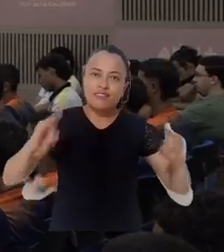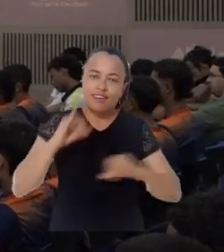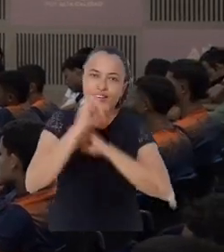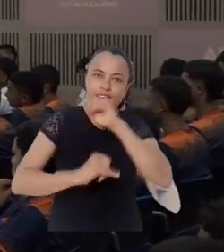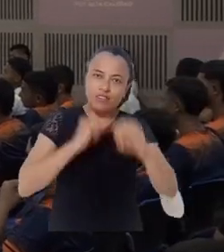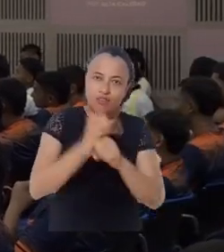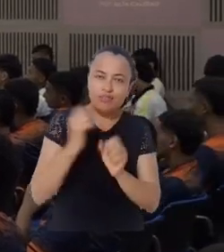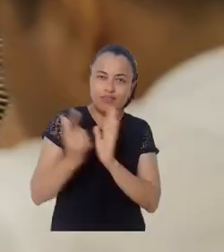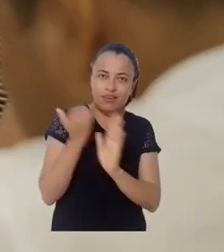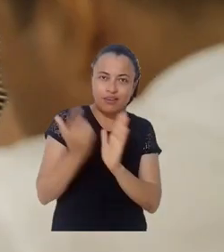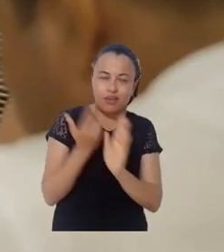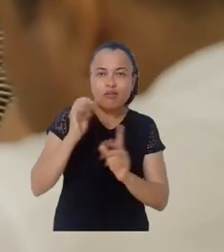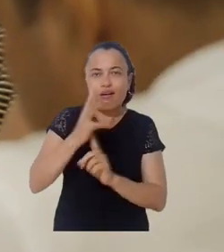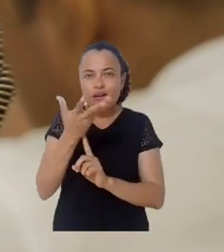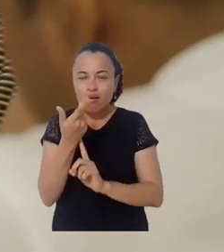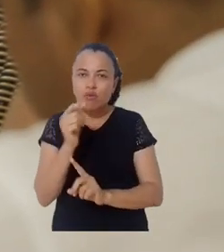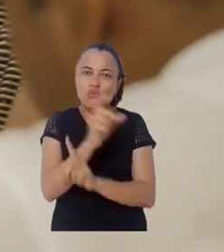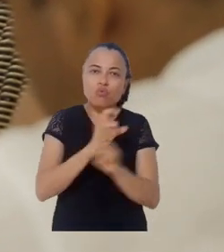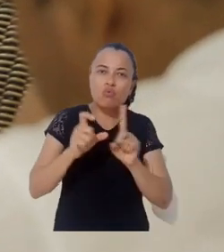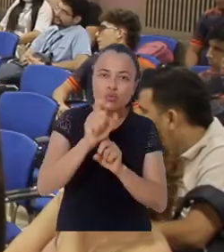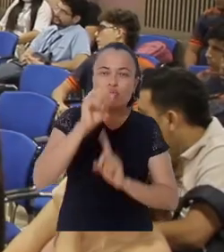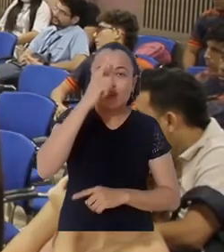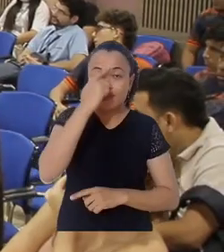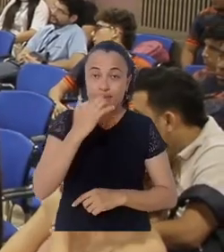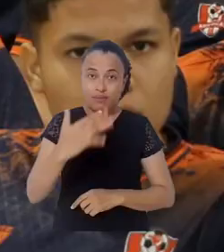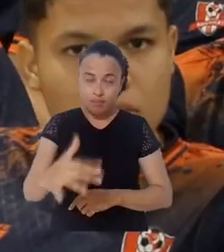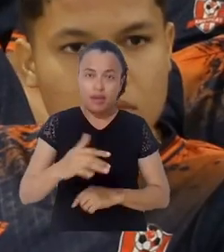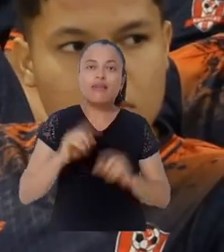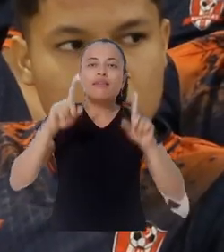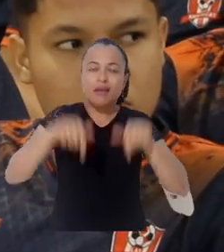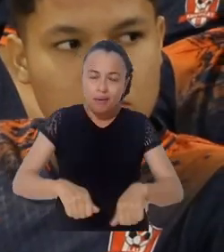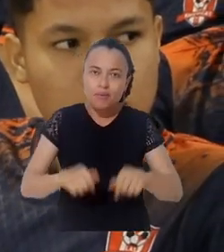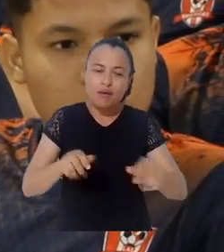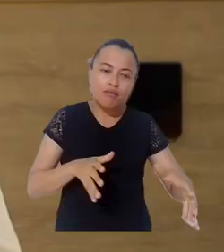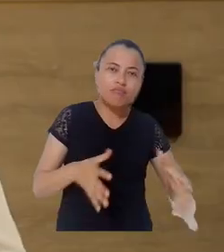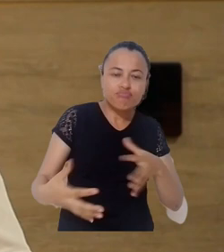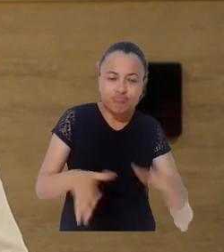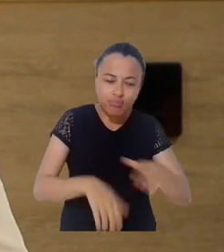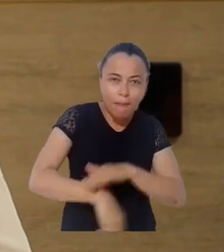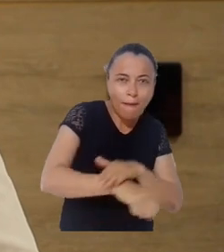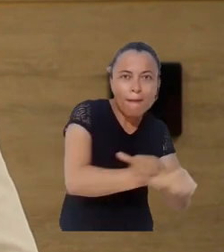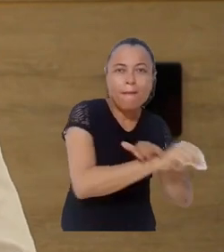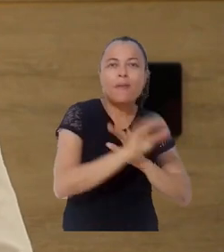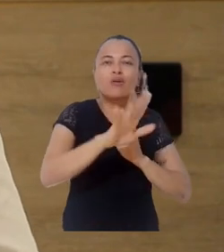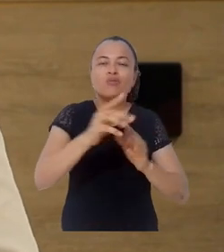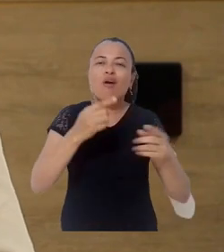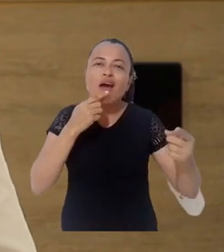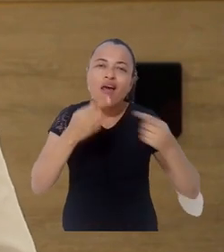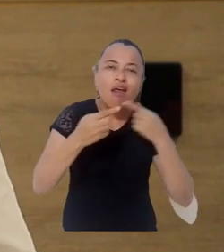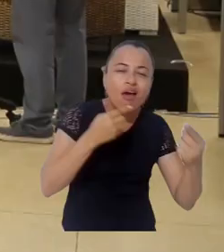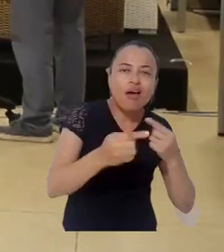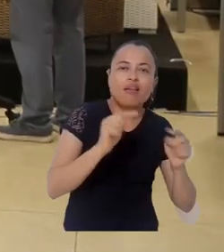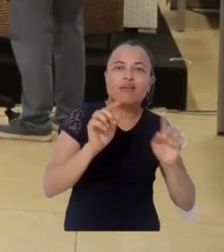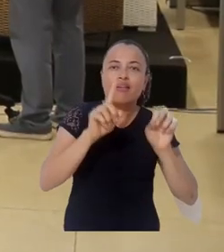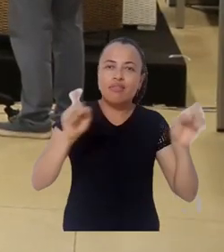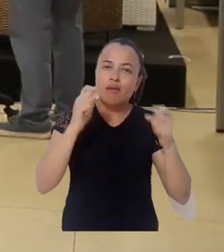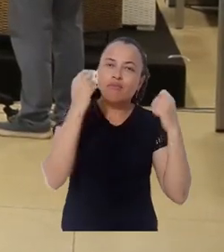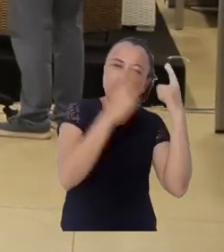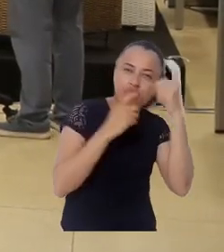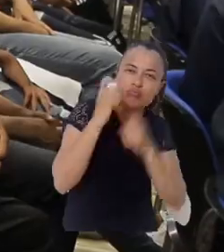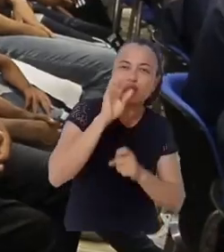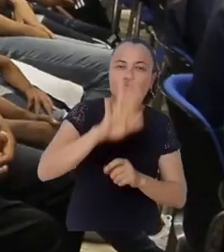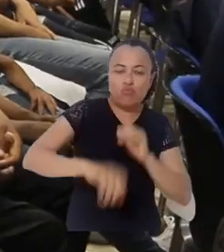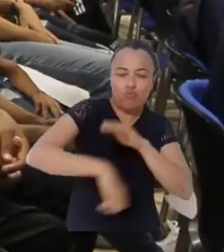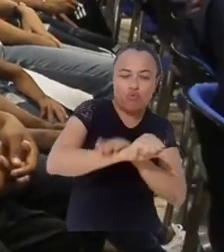En la Feria Internacional del Libro, las Artes y la Cultura de Santa Marta, también rodó el balón con la jornada Diálogos y Reflexiones del Fútbol